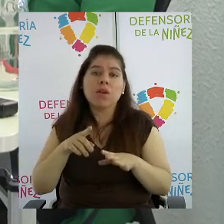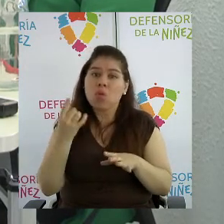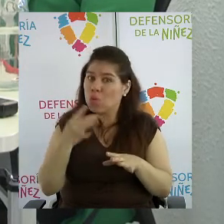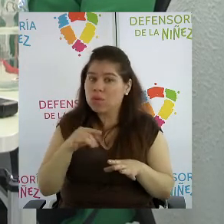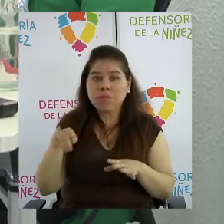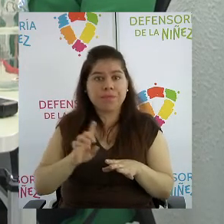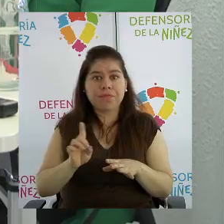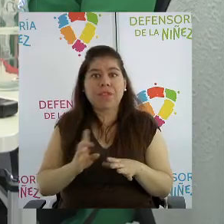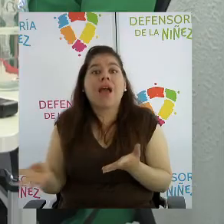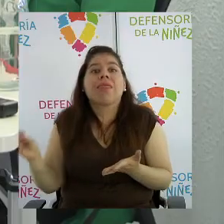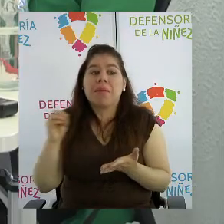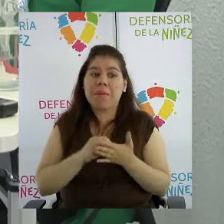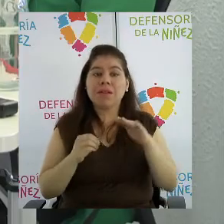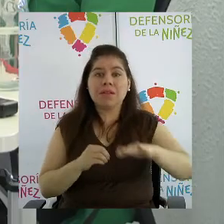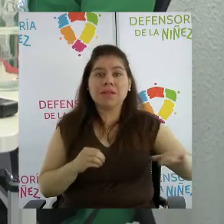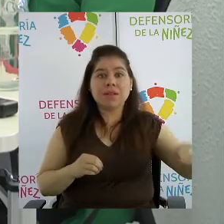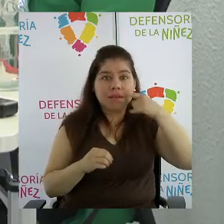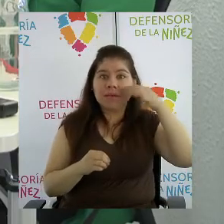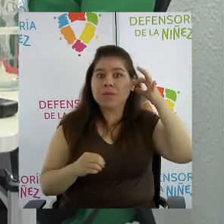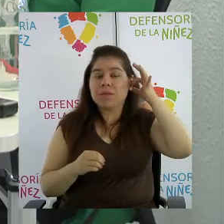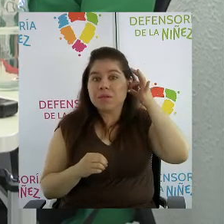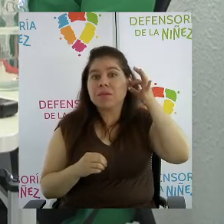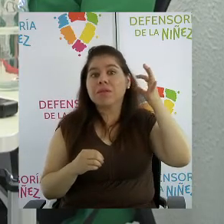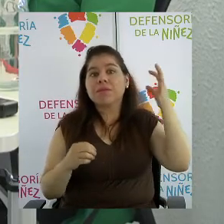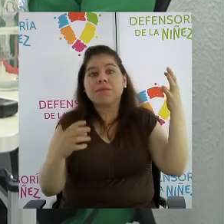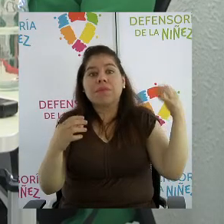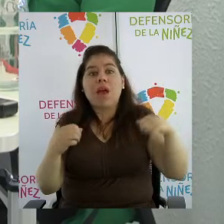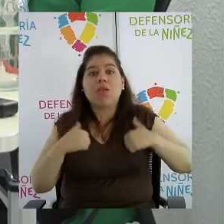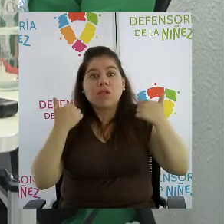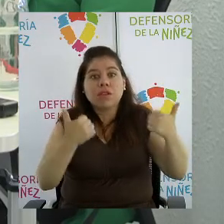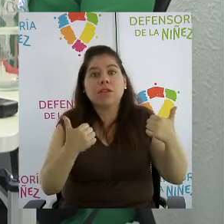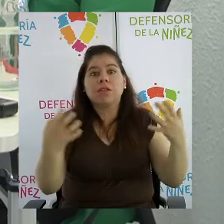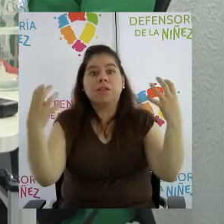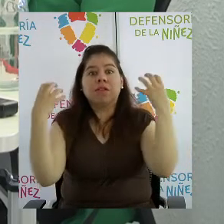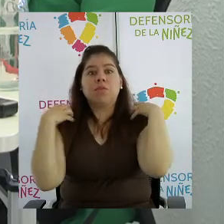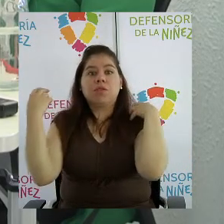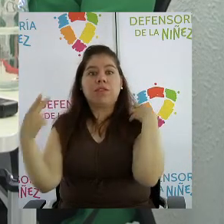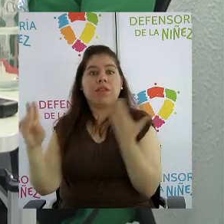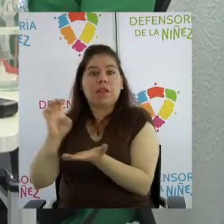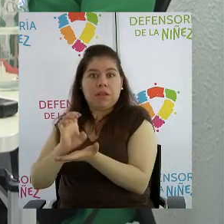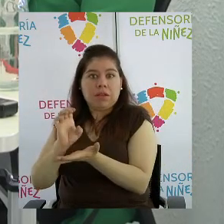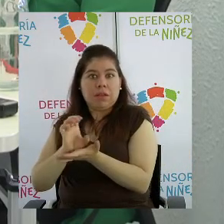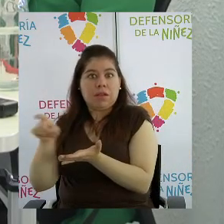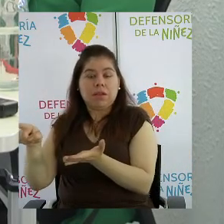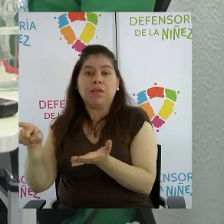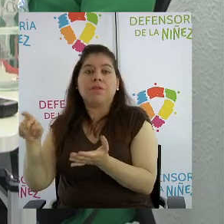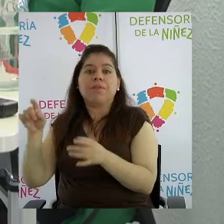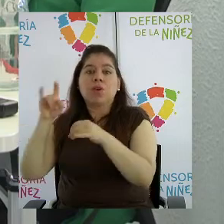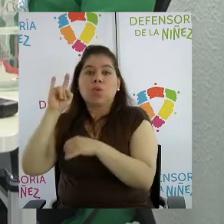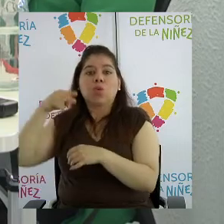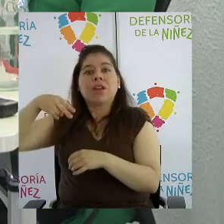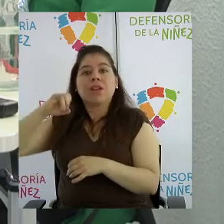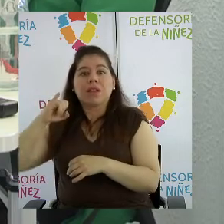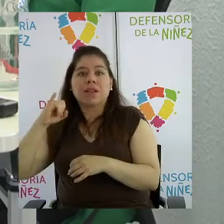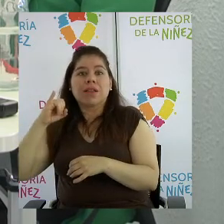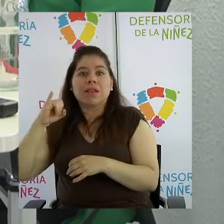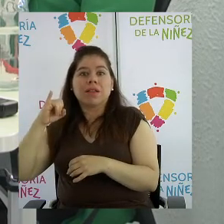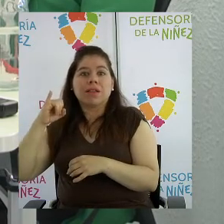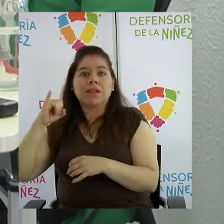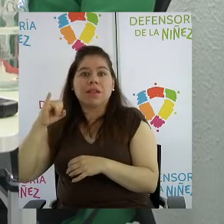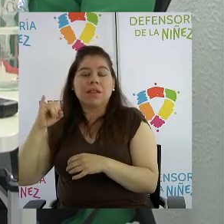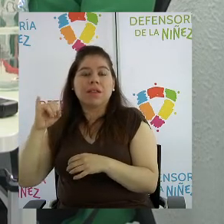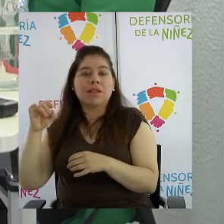también respecto de los niños, niñas y adolescentes bajo tutela del Estado, donde ha habido un reconocimiento muy claro de Naciones Unidas a través del Comité de que han sido